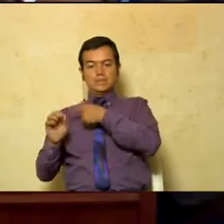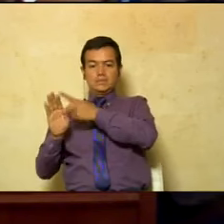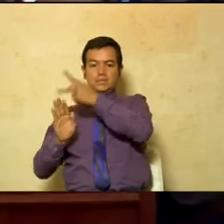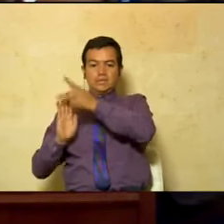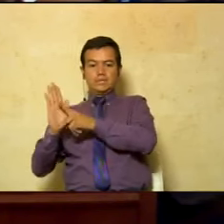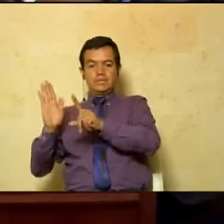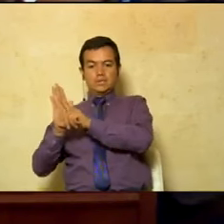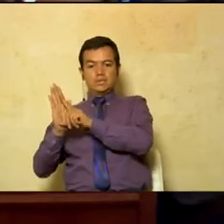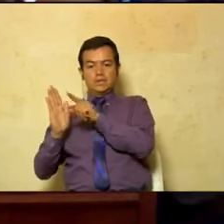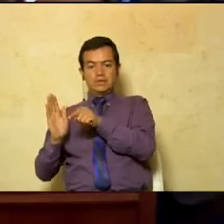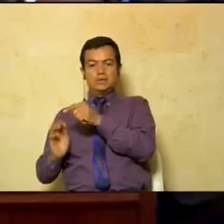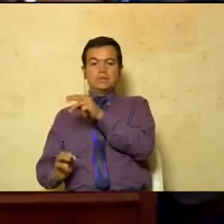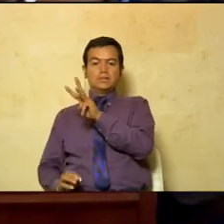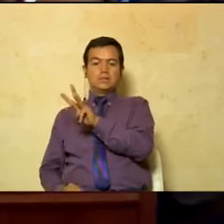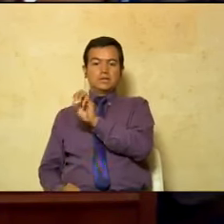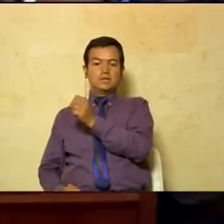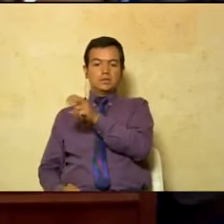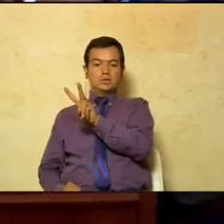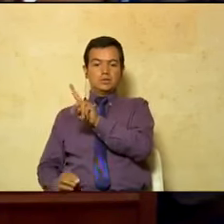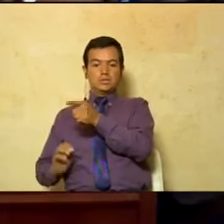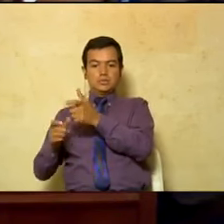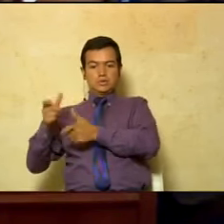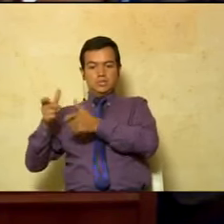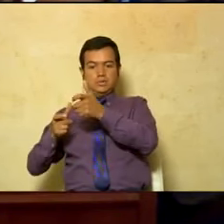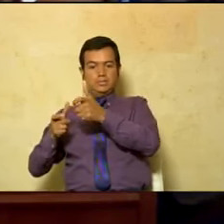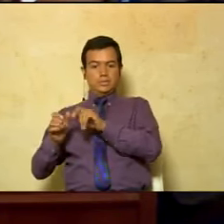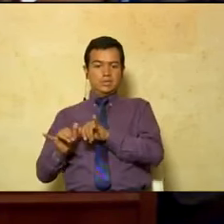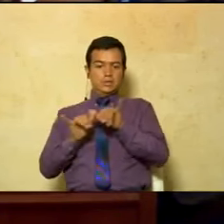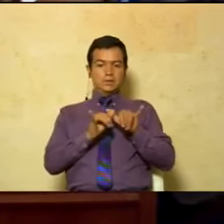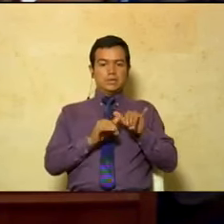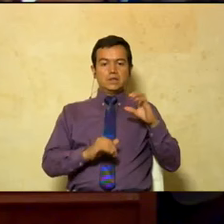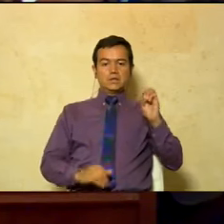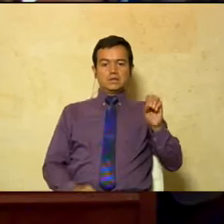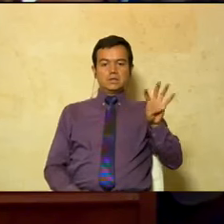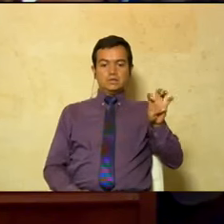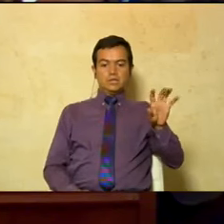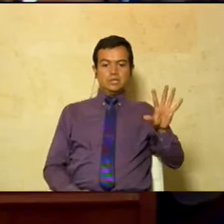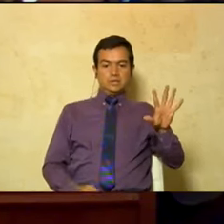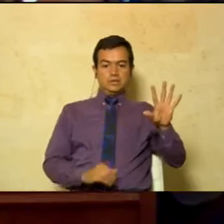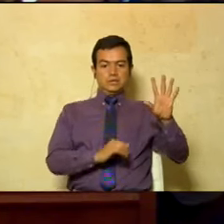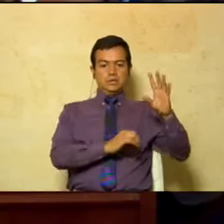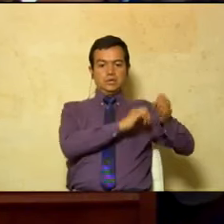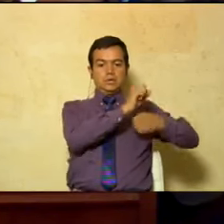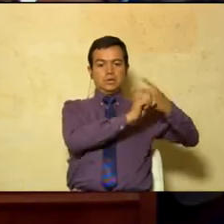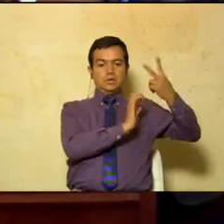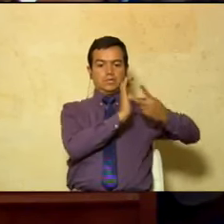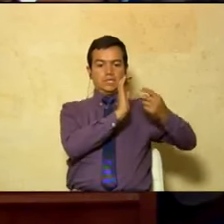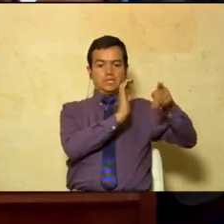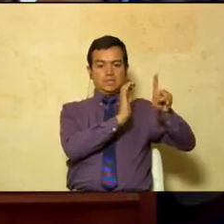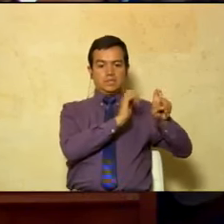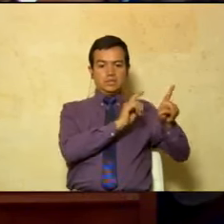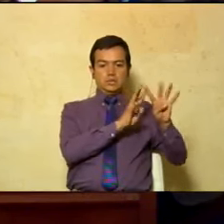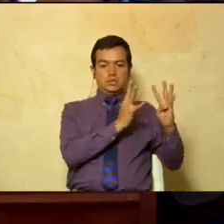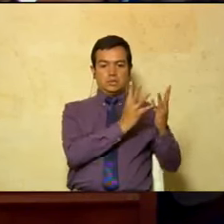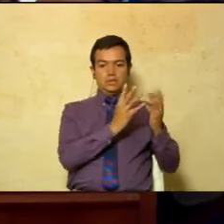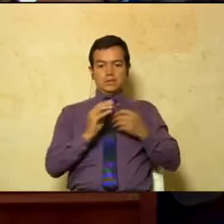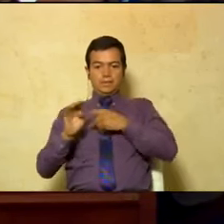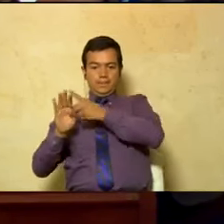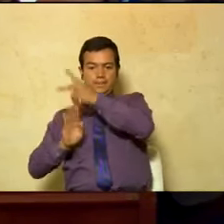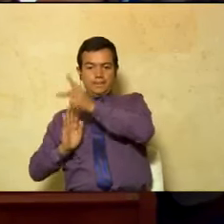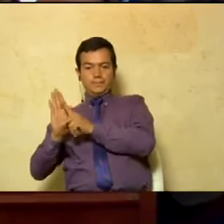número 31227 cámara 095 2016 senado proyecto de ley